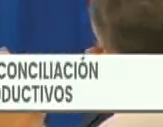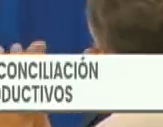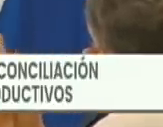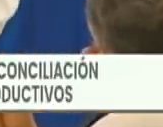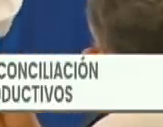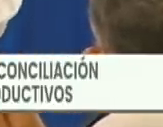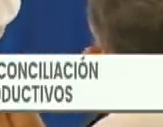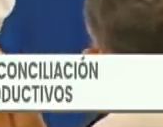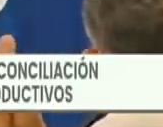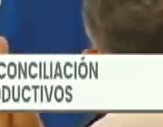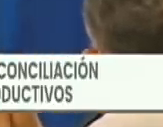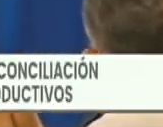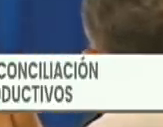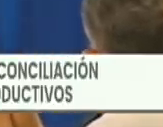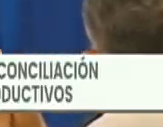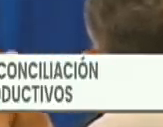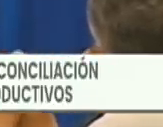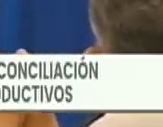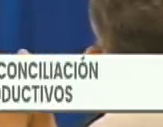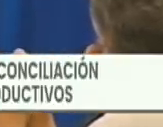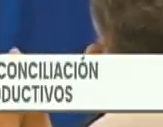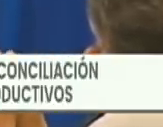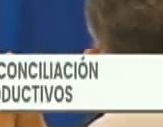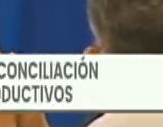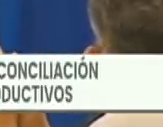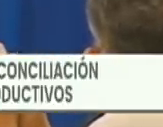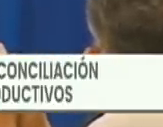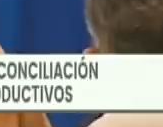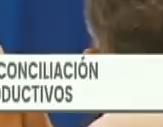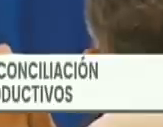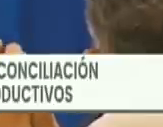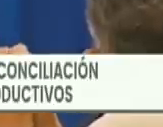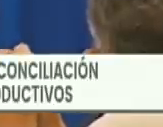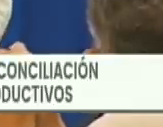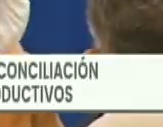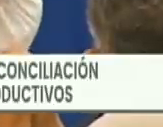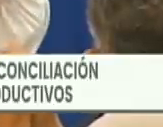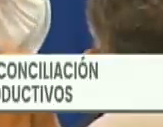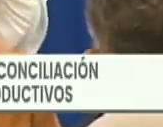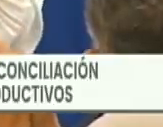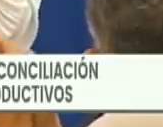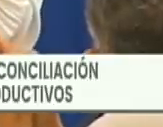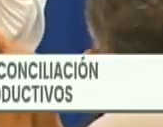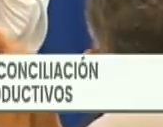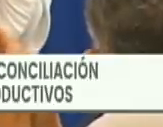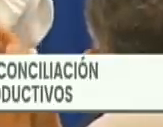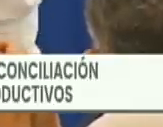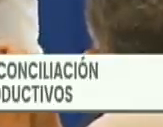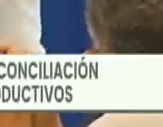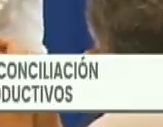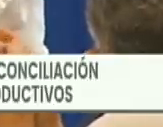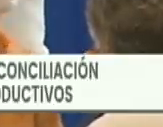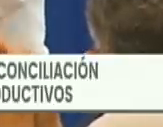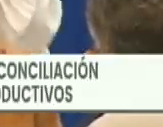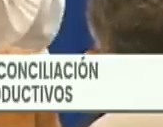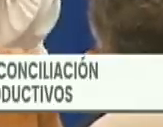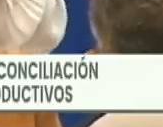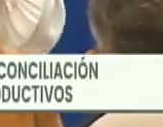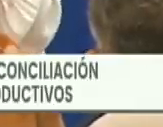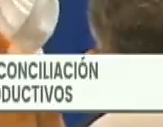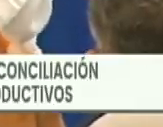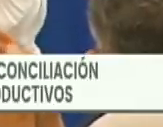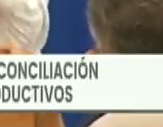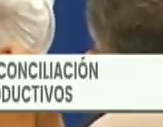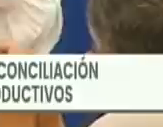pero principalmente de tolerancia y respeto y eso supone necesariamente reconocer y